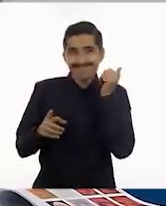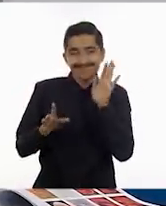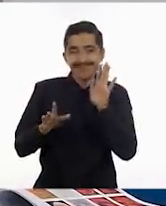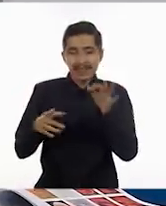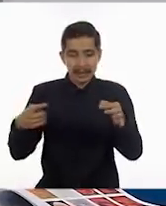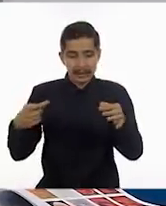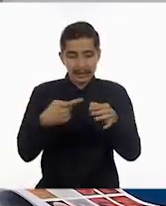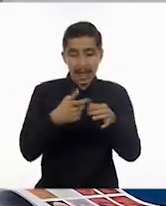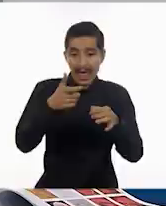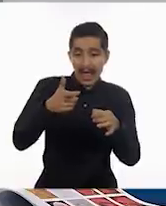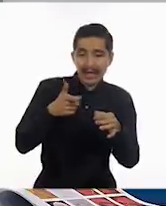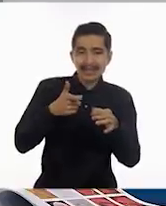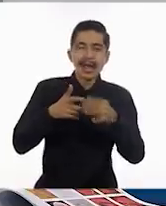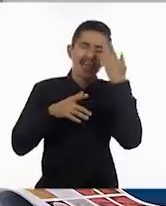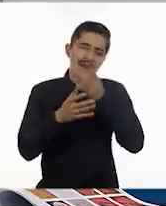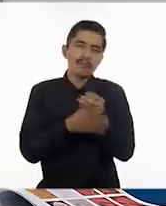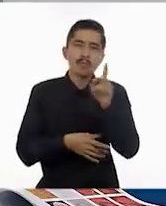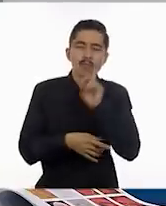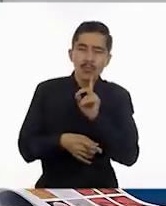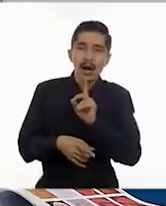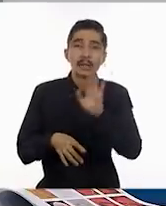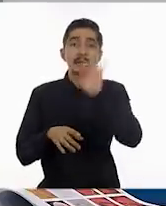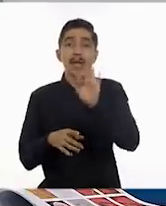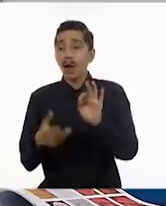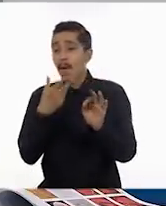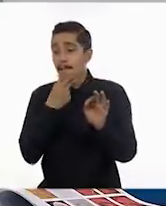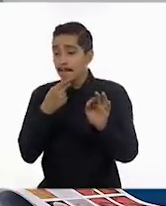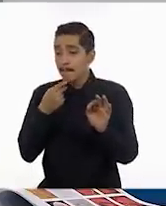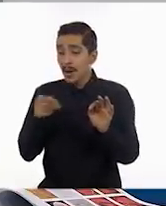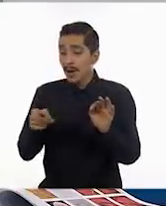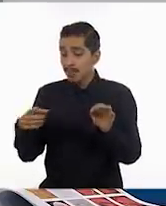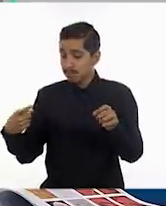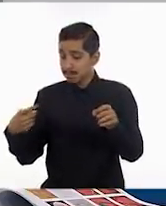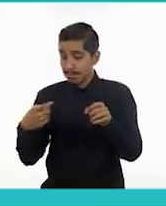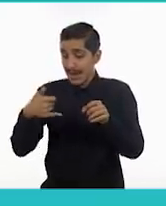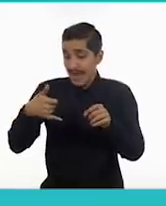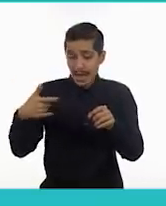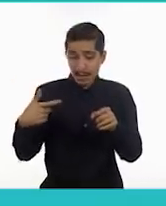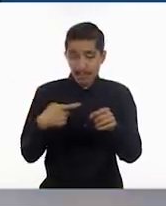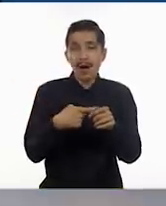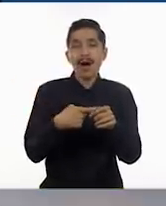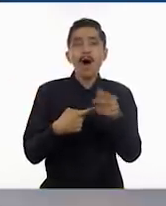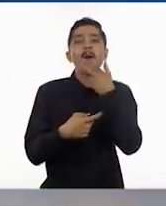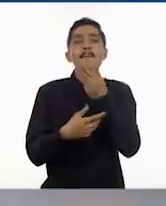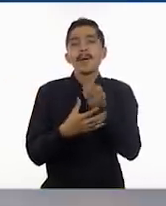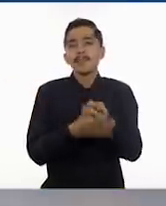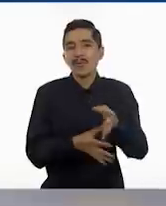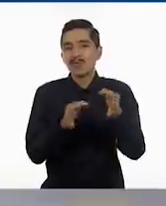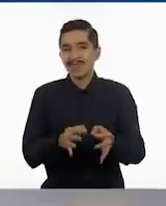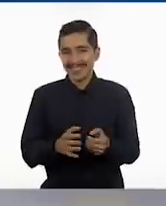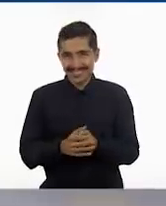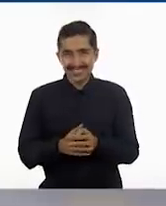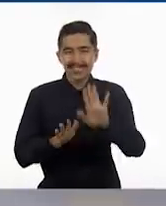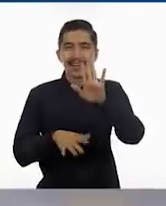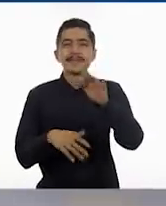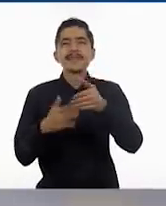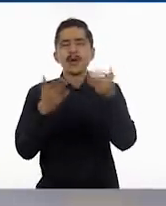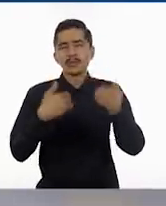salir niña. Pero si el hombre aporta uno Y, será niño. exacto. Muy bien. Entonces, les voy a pedir, por